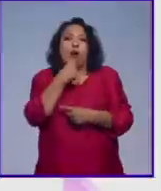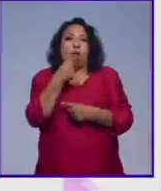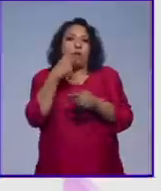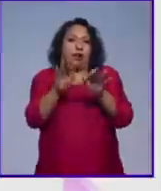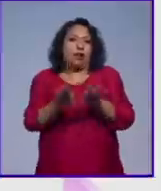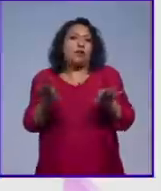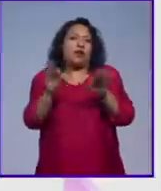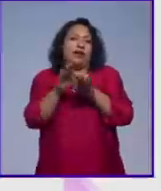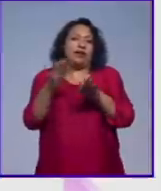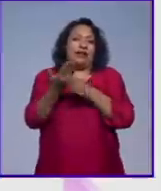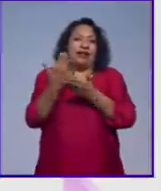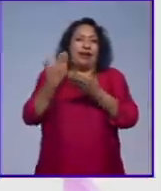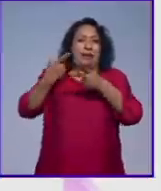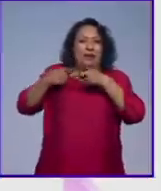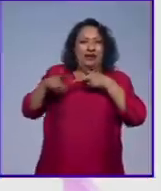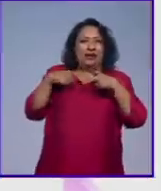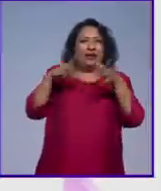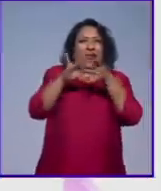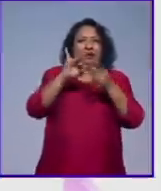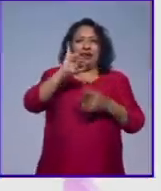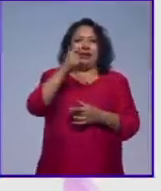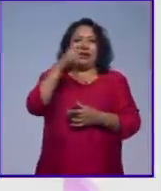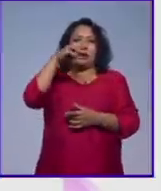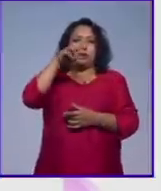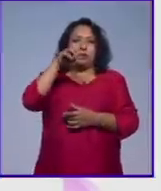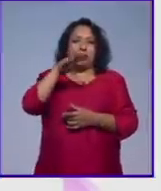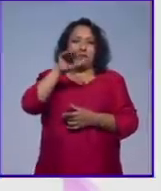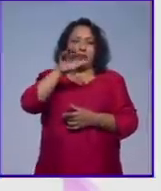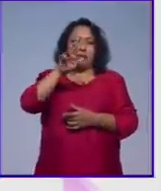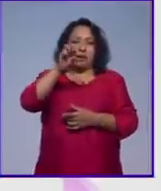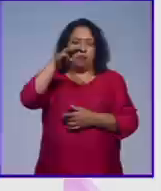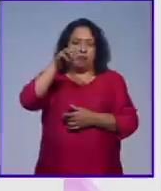personaje del que hablábamos al inicio, Ingmar Bergman.